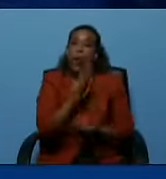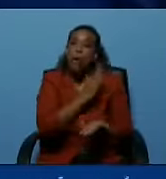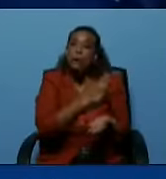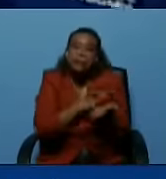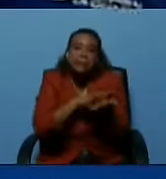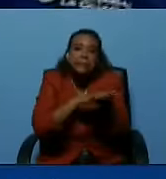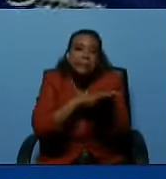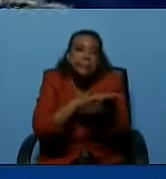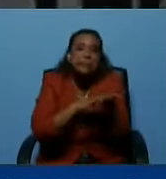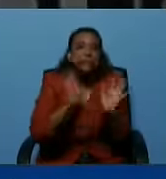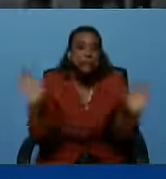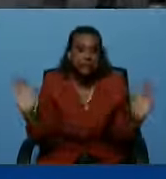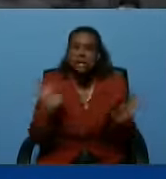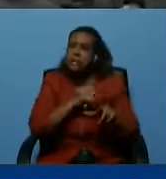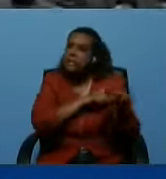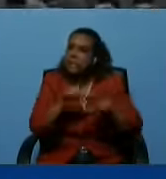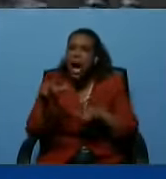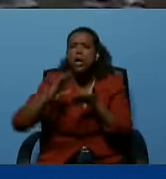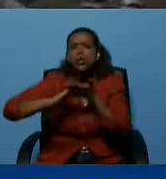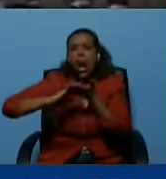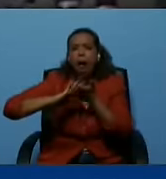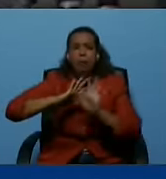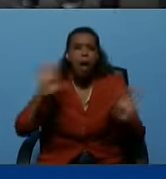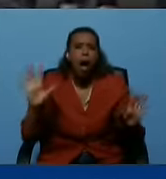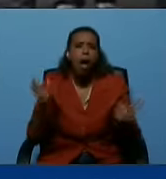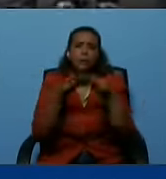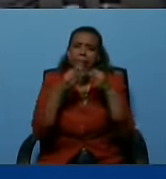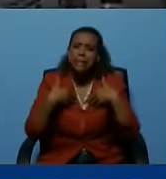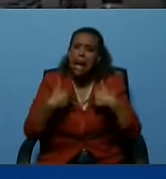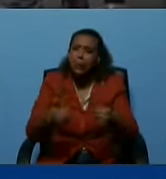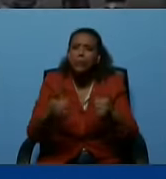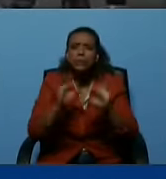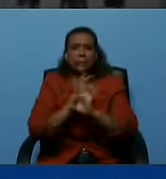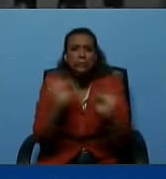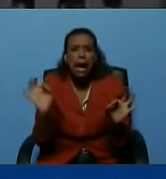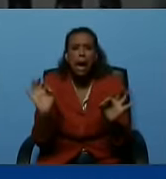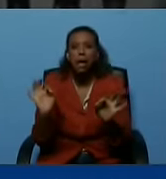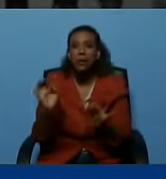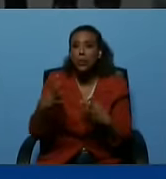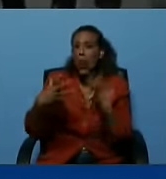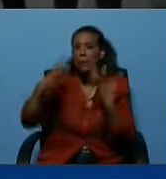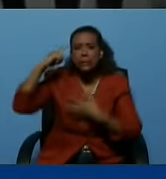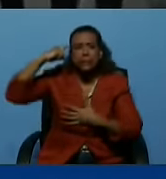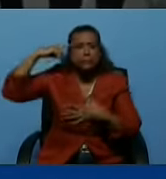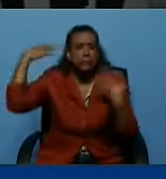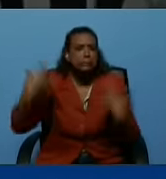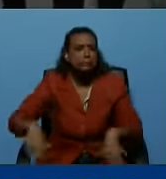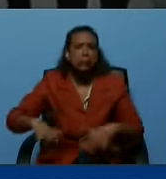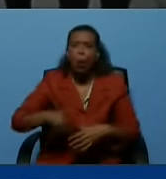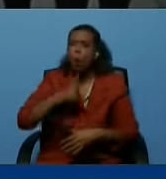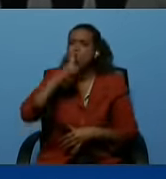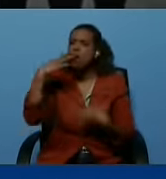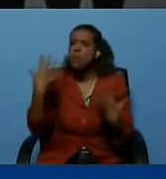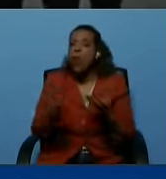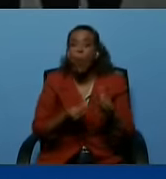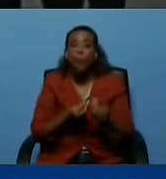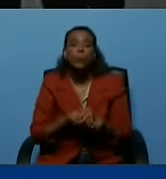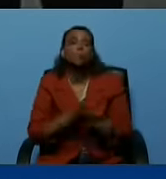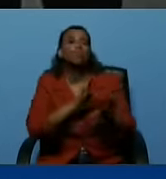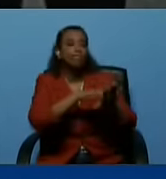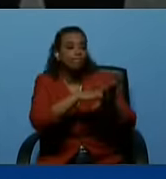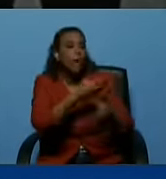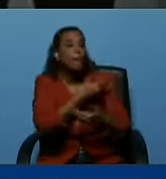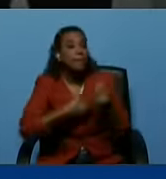saladas, Miguelina, que sí, ya se han sanado. Cuéntanos un poco cómo fue esa experiencia, esa pesadilla que vivieron en esos momentos. Ok,